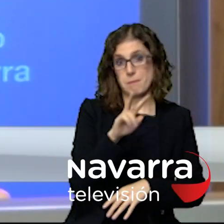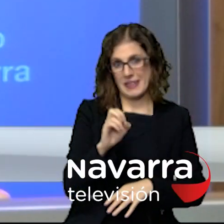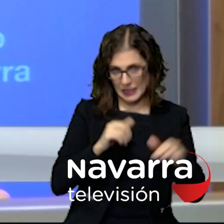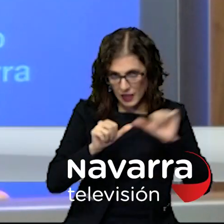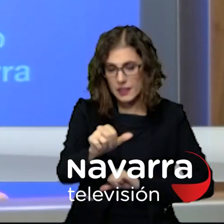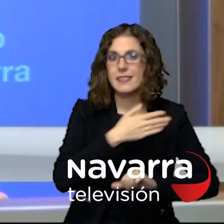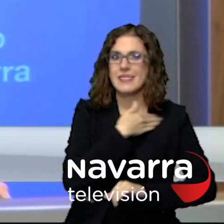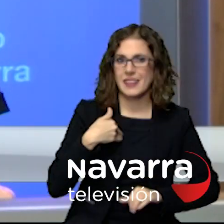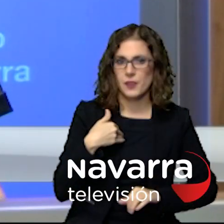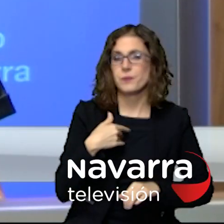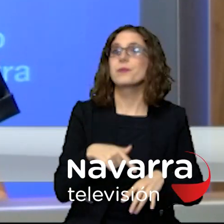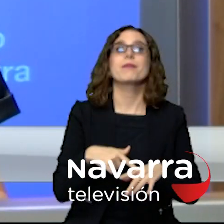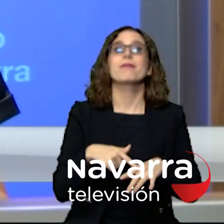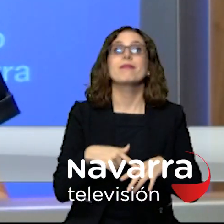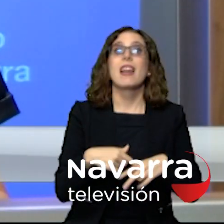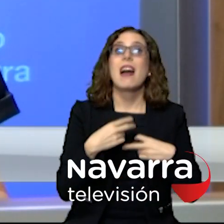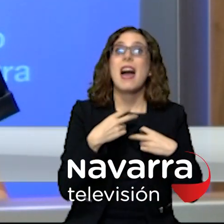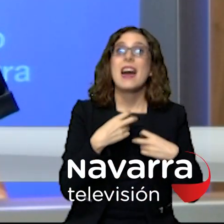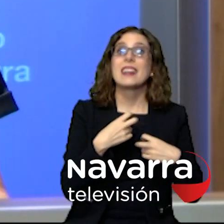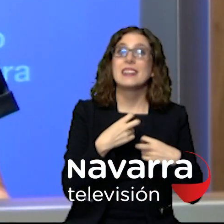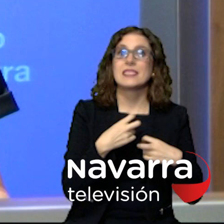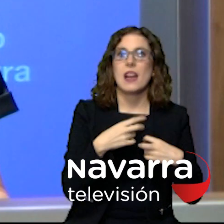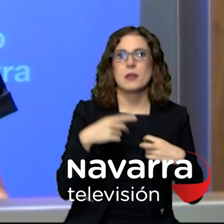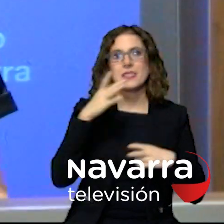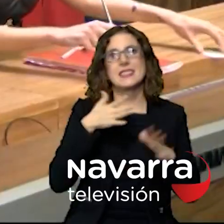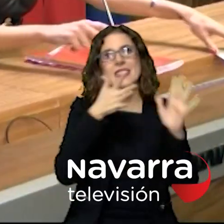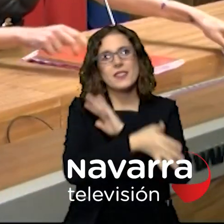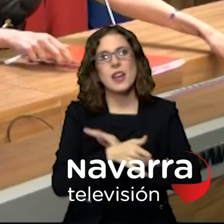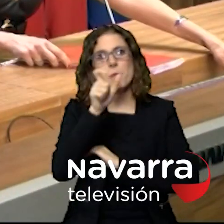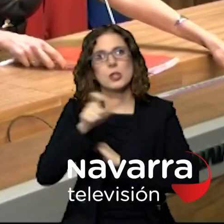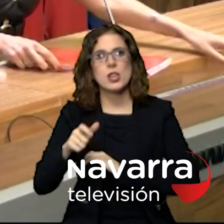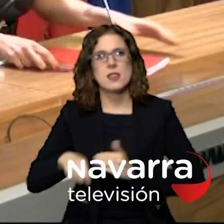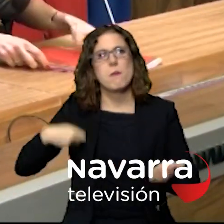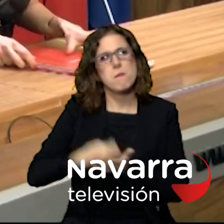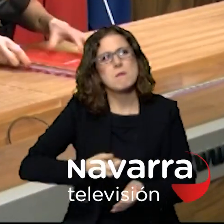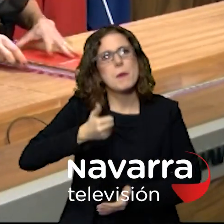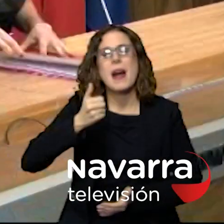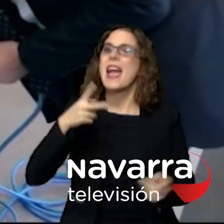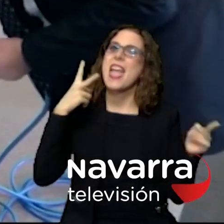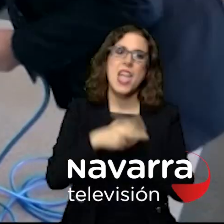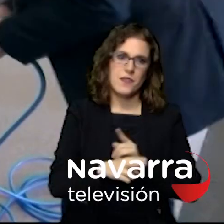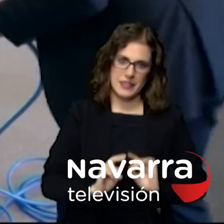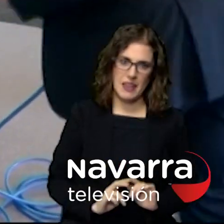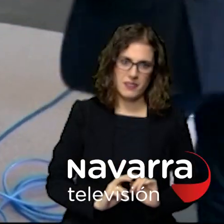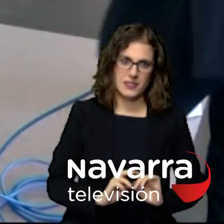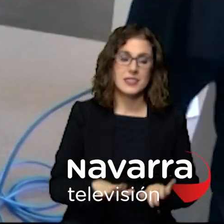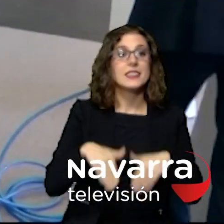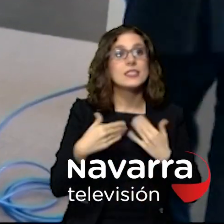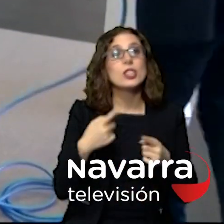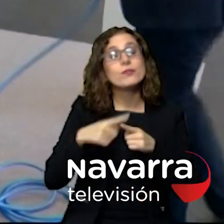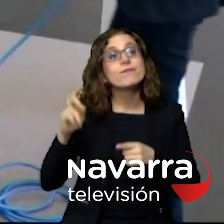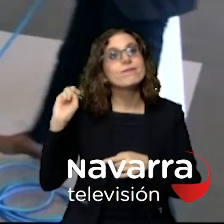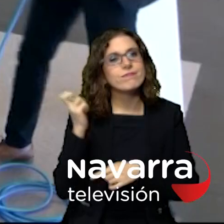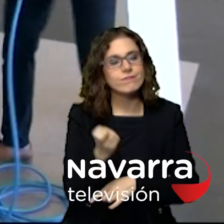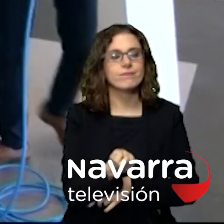de la renta se traduzca en un aumento de tributación de los contribuyentes. Las obras de rehabilitación protegida quedarían exentas. Hay cambios